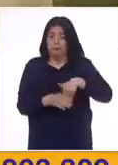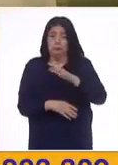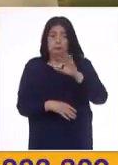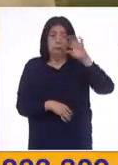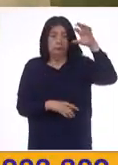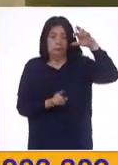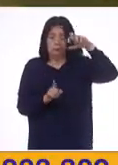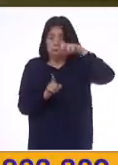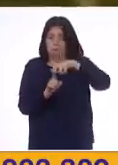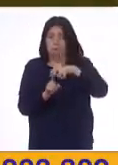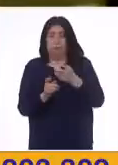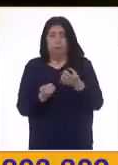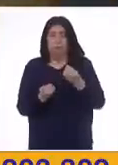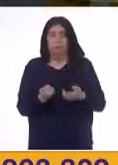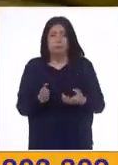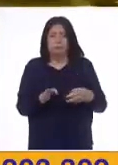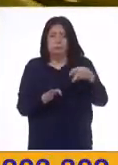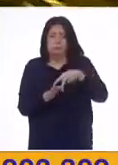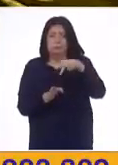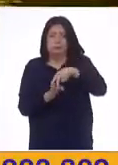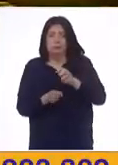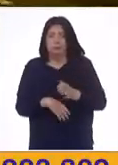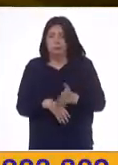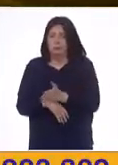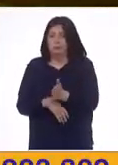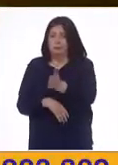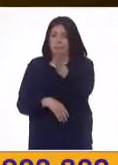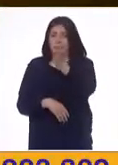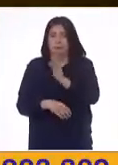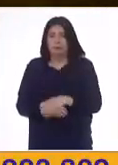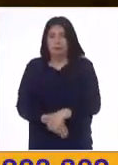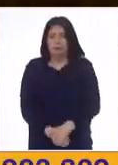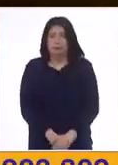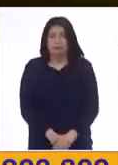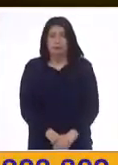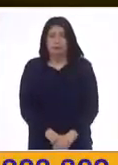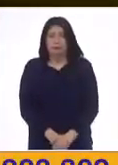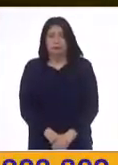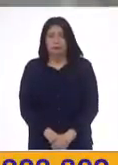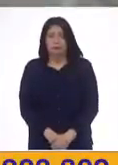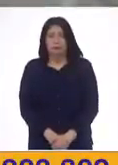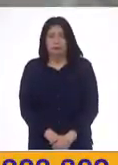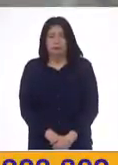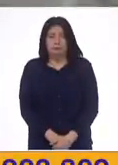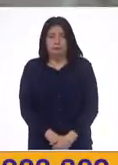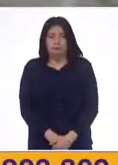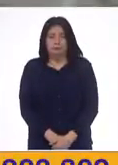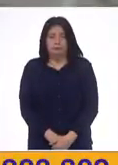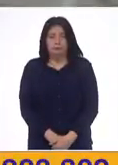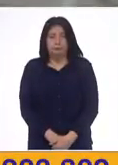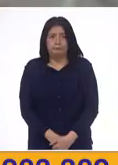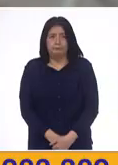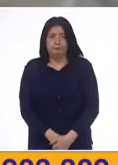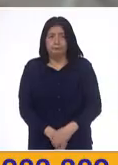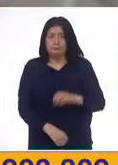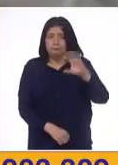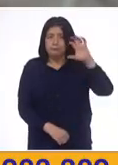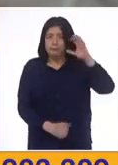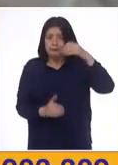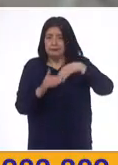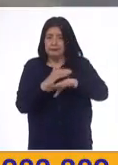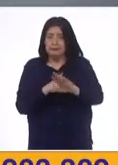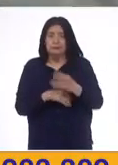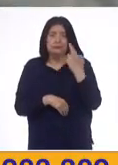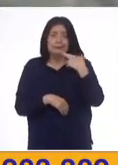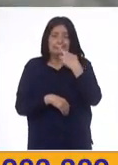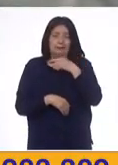seguridad registró la subida de la motocicleta y la huida hacia la calle Paz Soldán. La cámara de la parte interior del